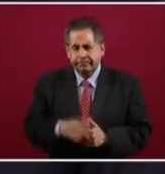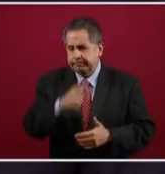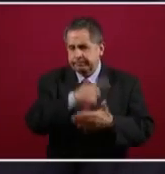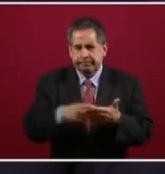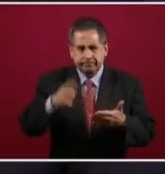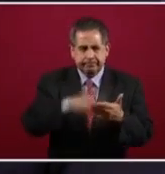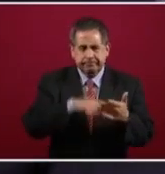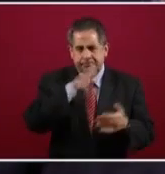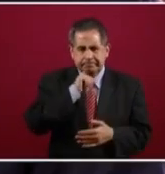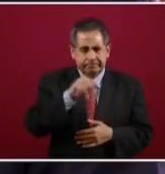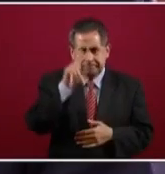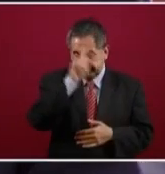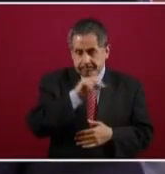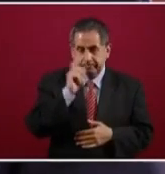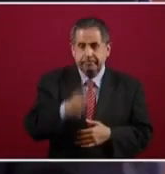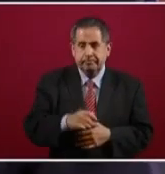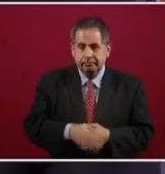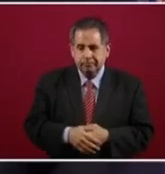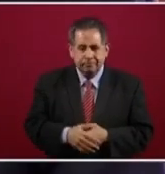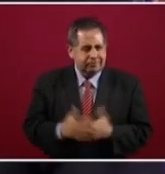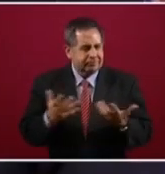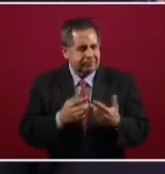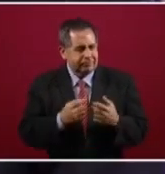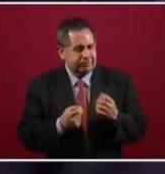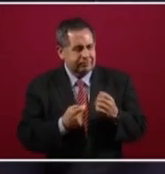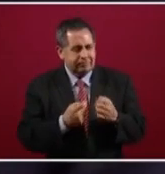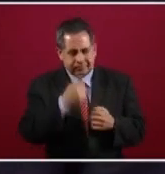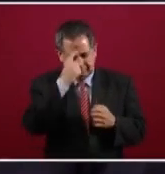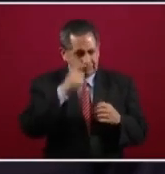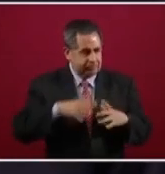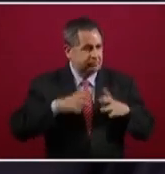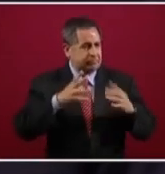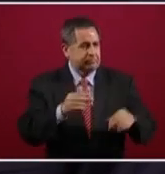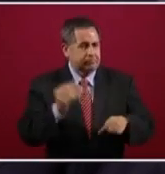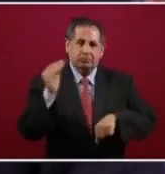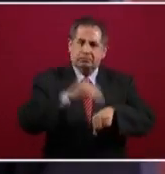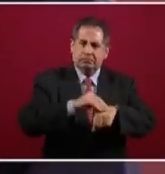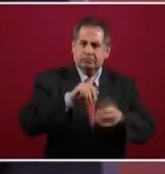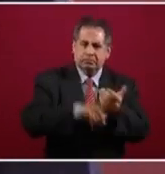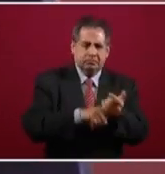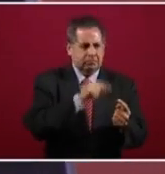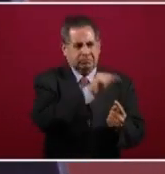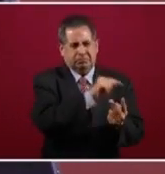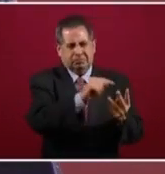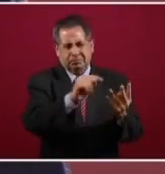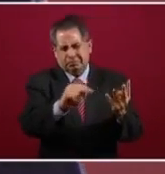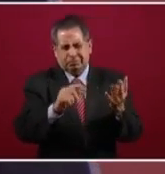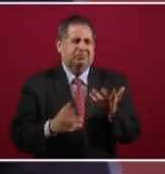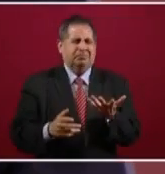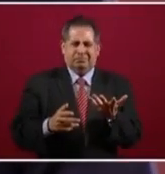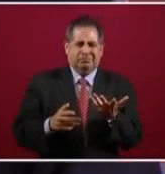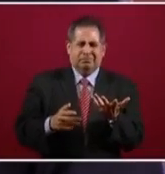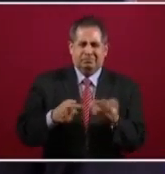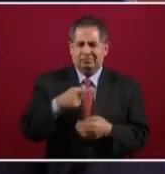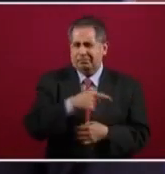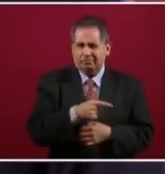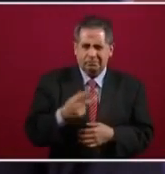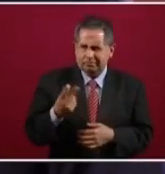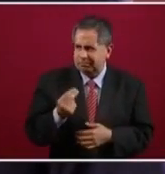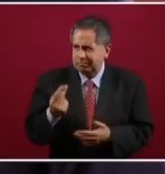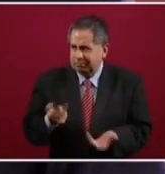reprobable, es la creación a diestra y siniestra de estos organismos que no